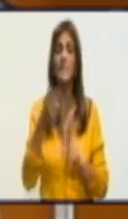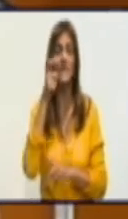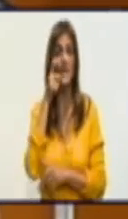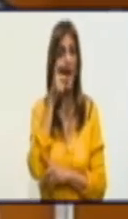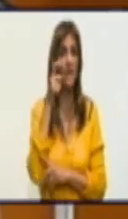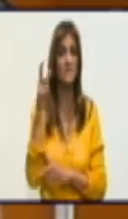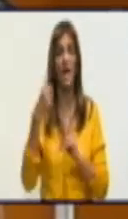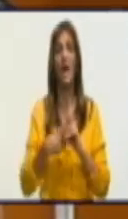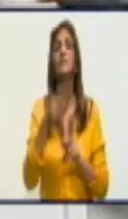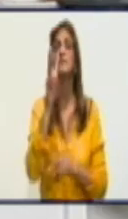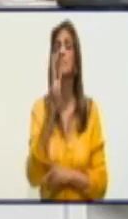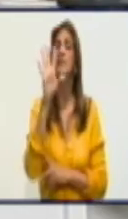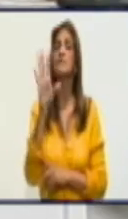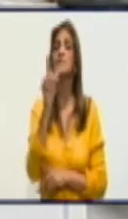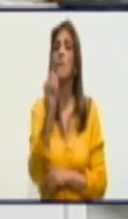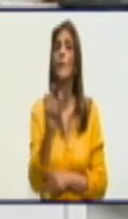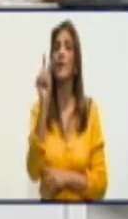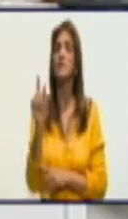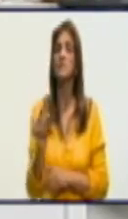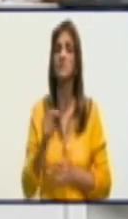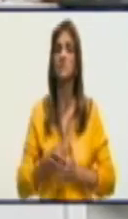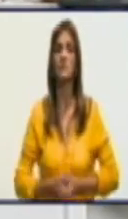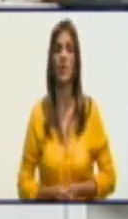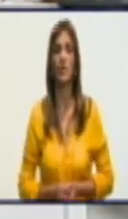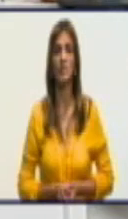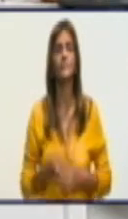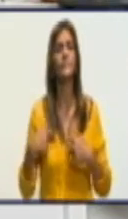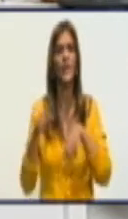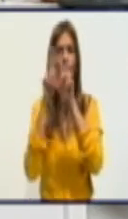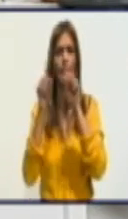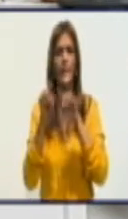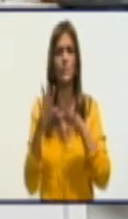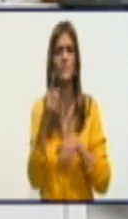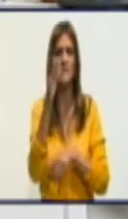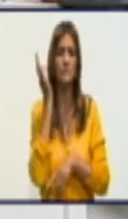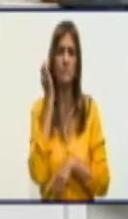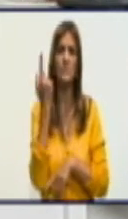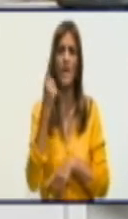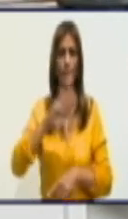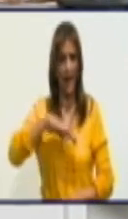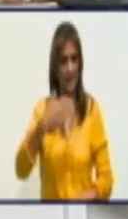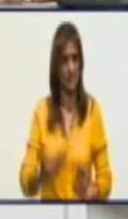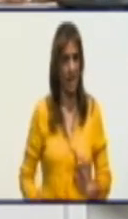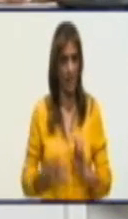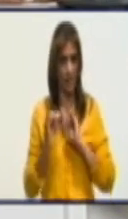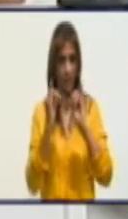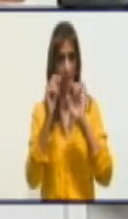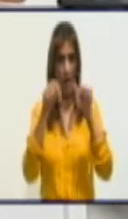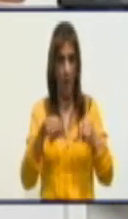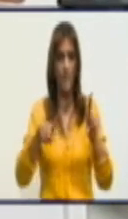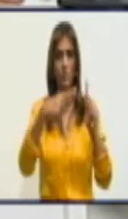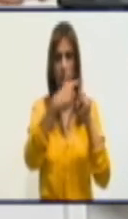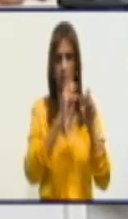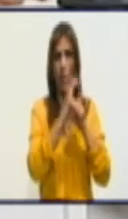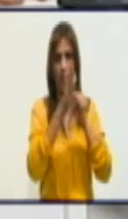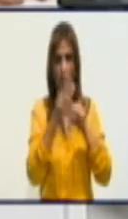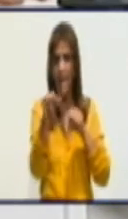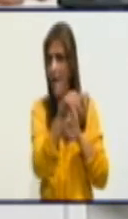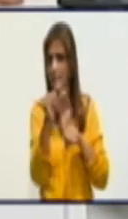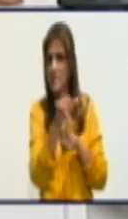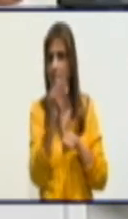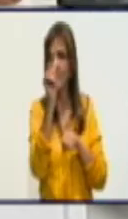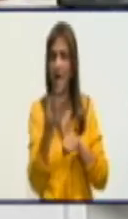tenemos 35 pacientes. Doctora, una pregunta. Esta gestante que aparece en el reporte de hoy, ¿es la misma que ya se viene